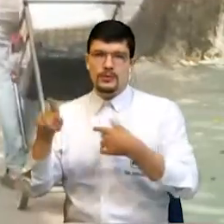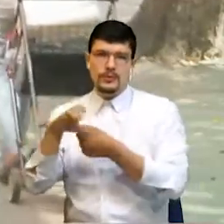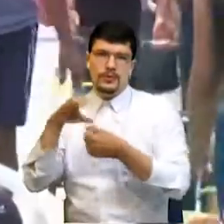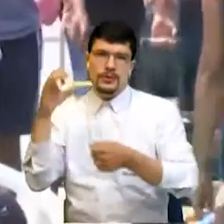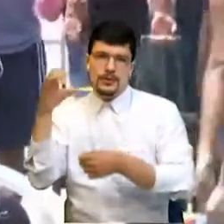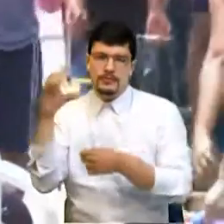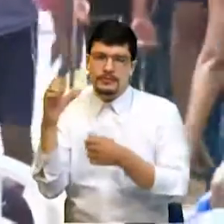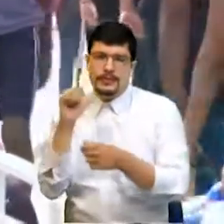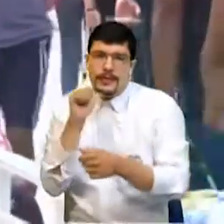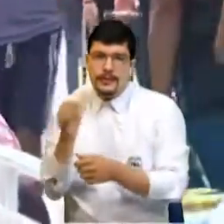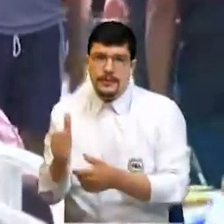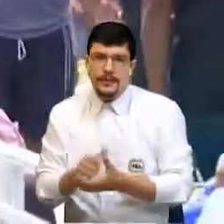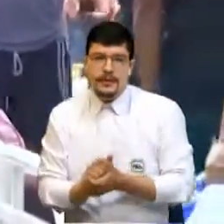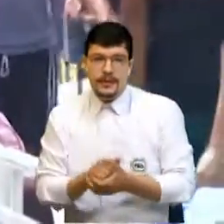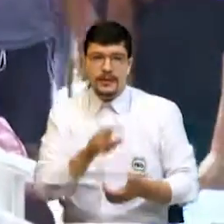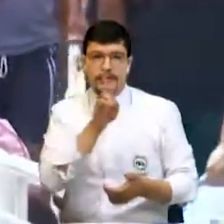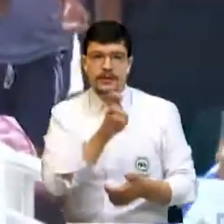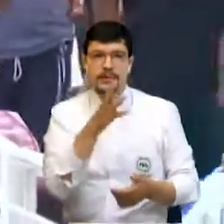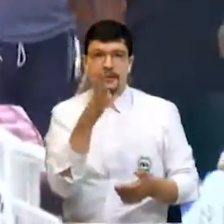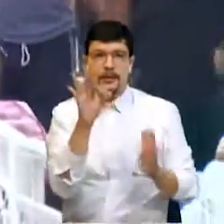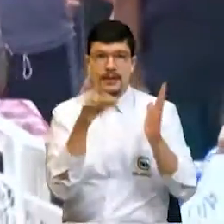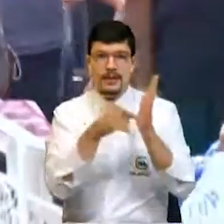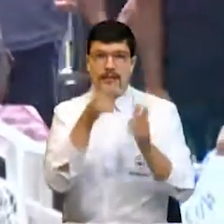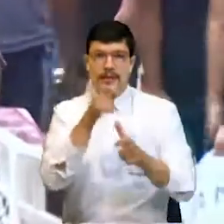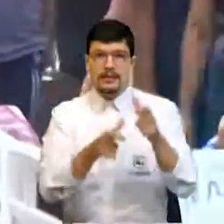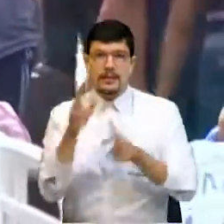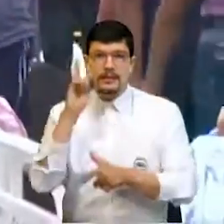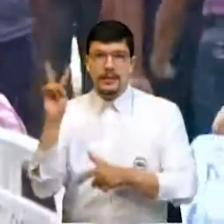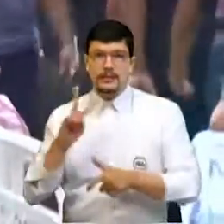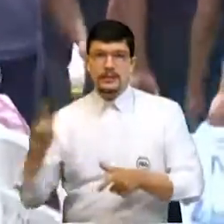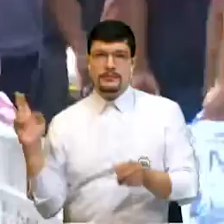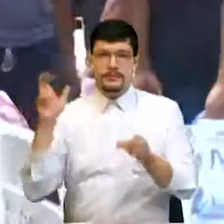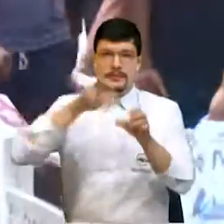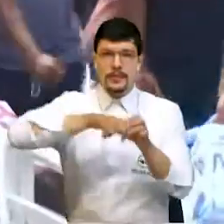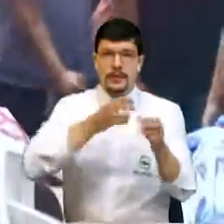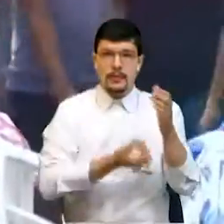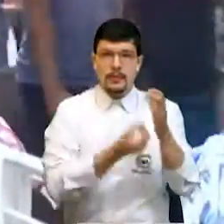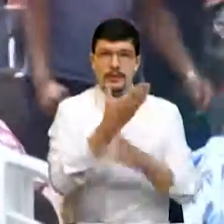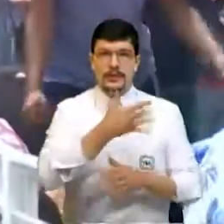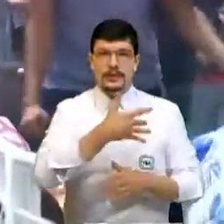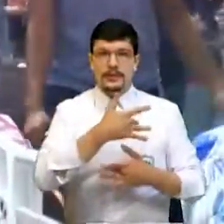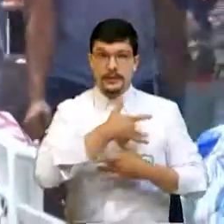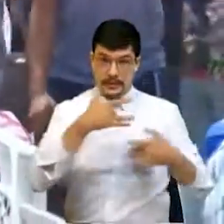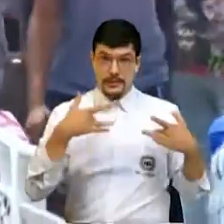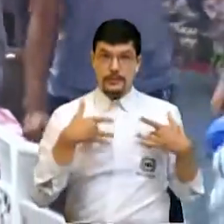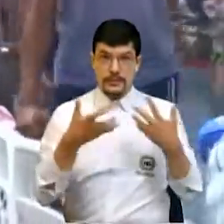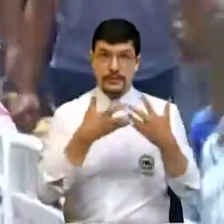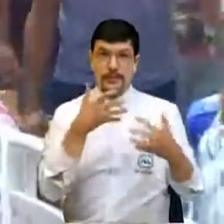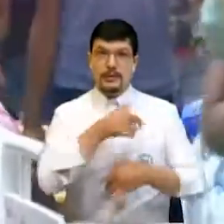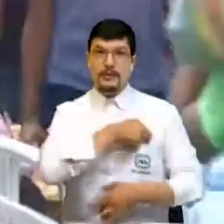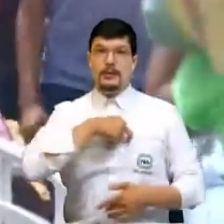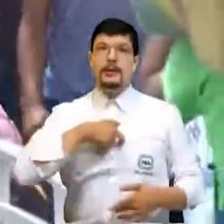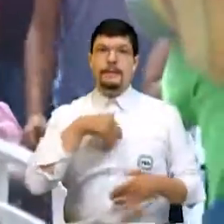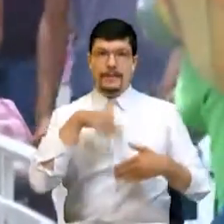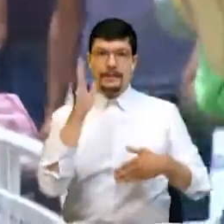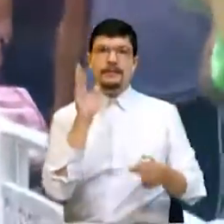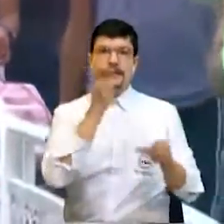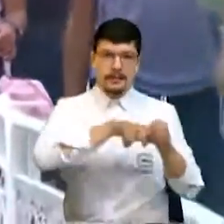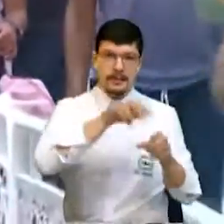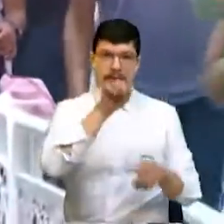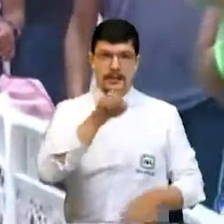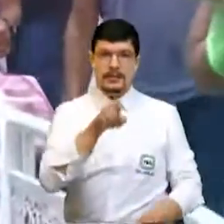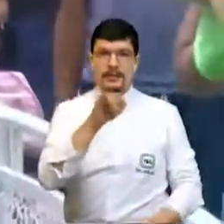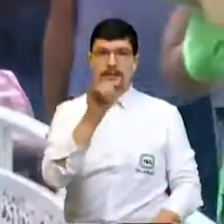de los 750.000 venezolanos que serían integrados al sistema de salud colombiano la mayoría iría al cis 20